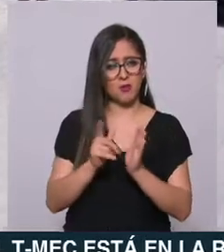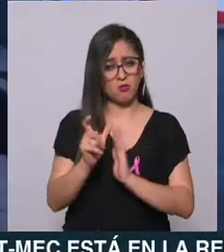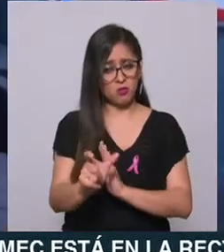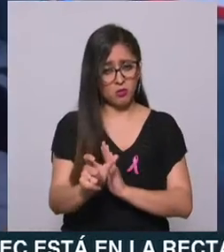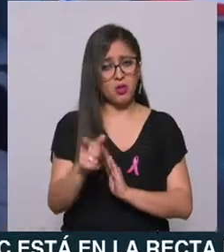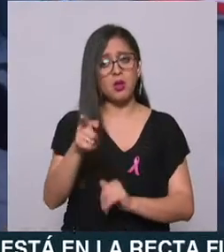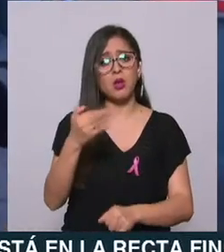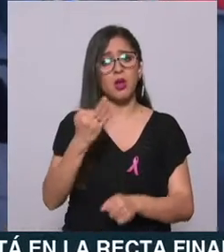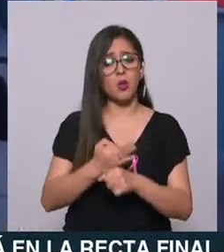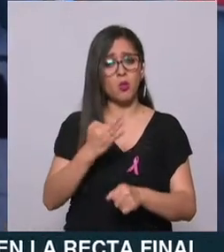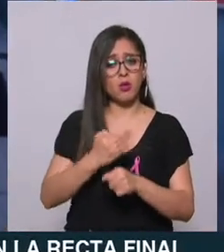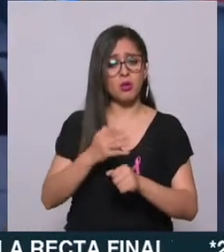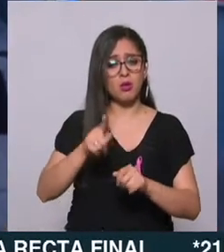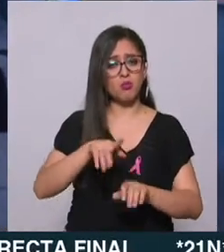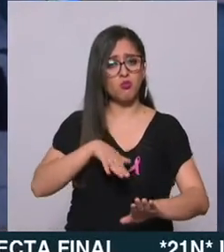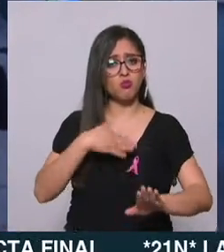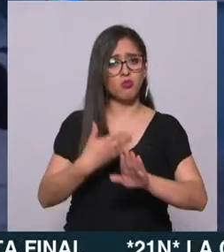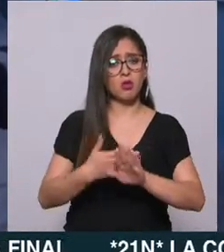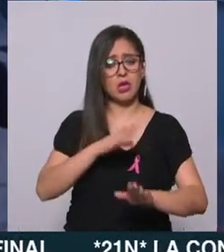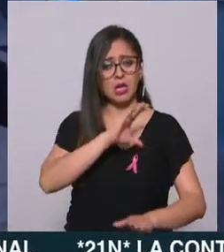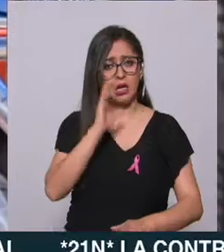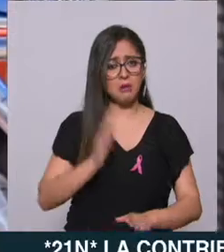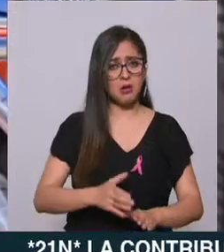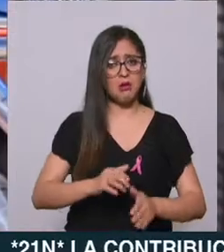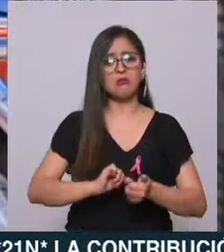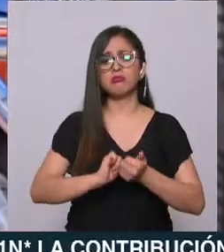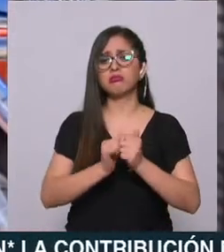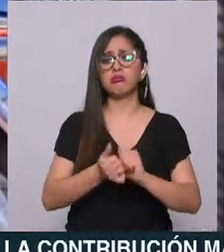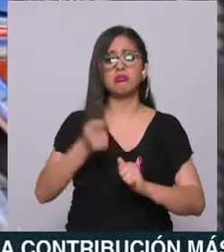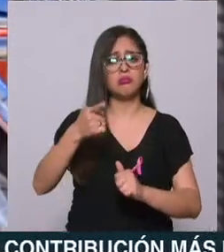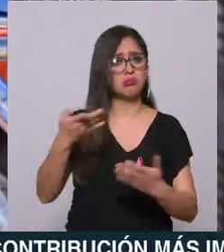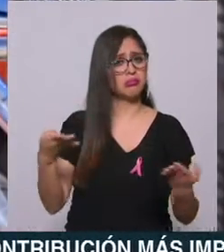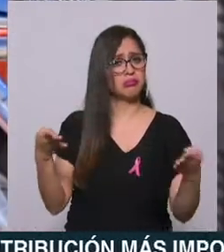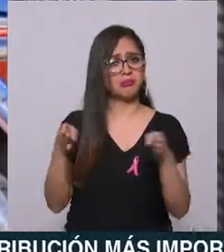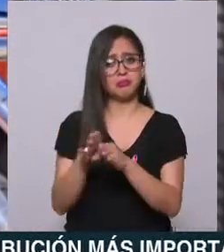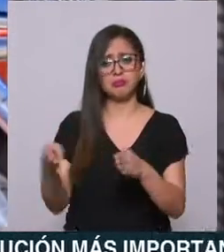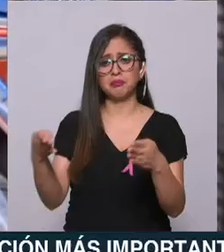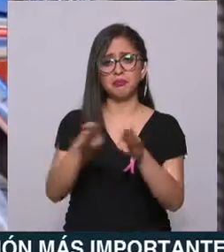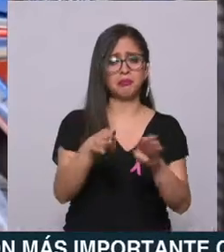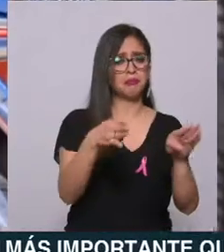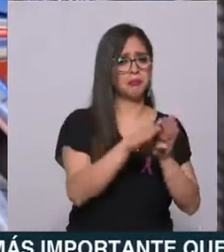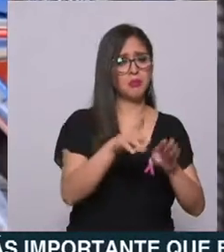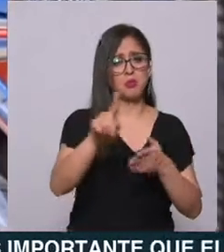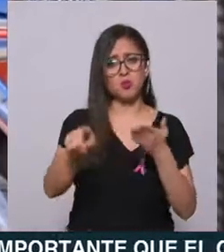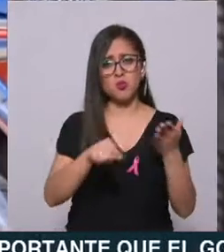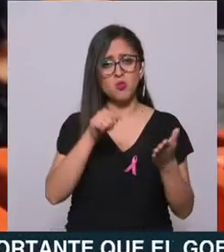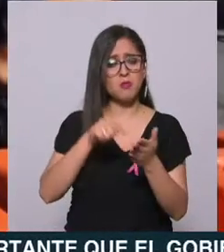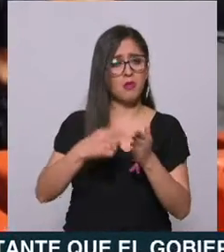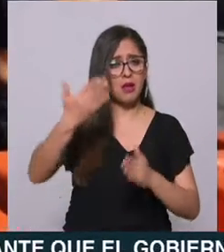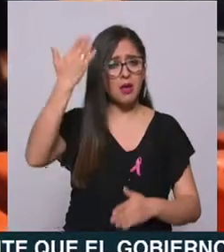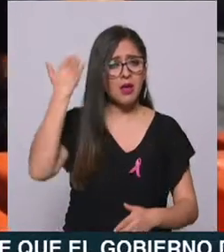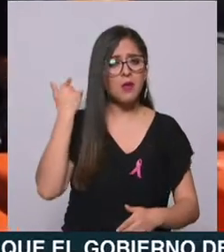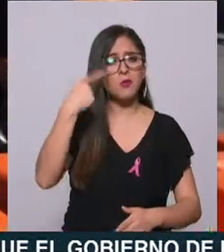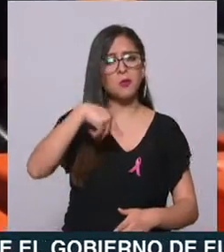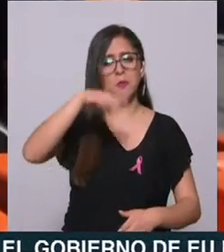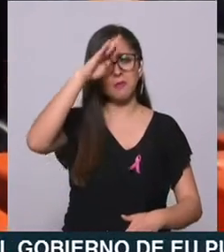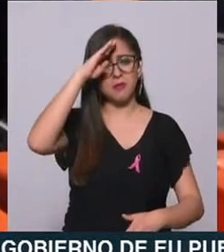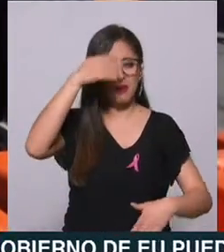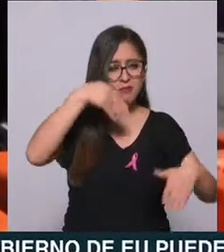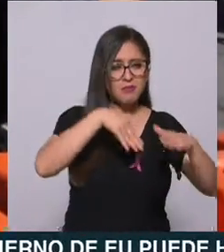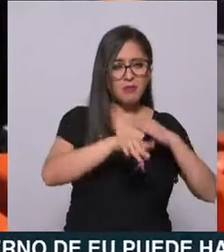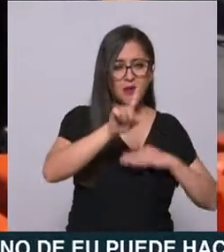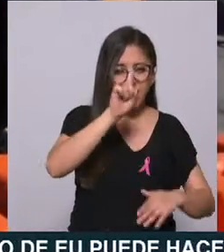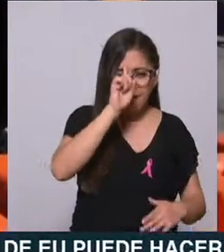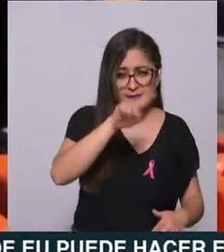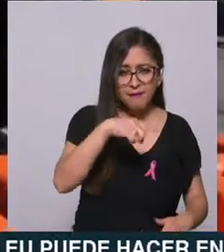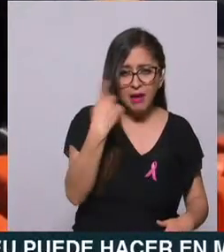trata como criminales y hoy está cerrado. Están cerradas todas las áreas que eran, si no fáciles, no tan